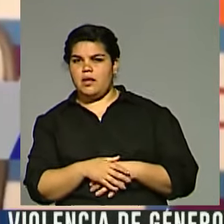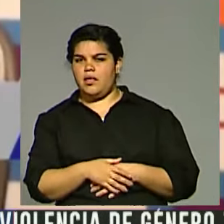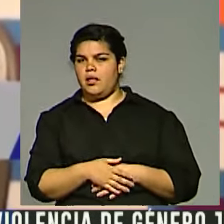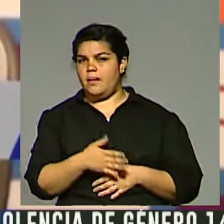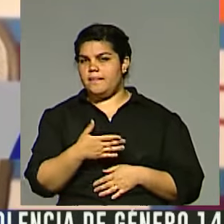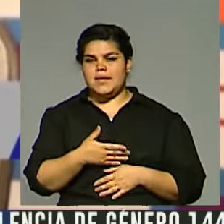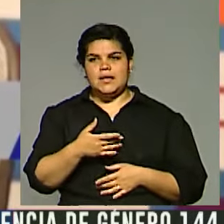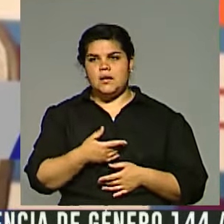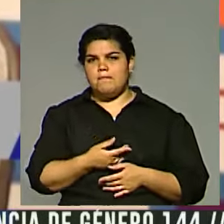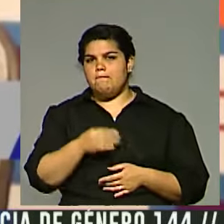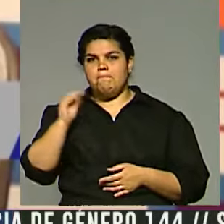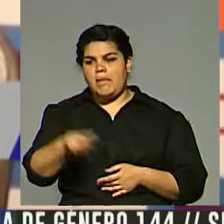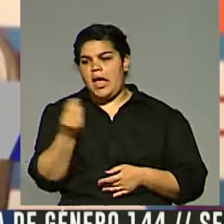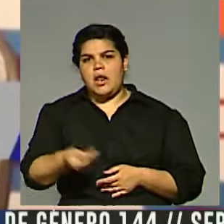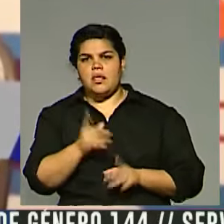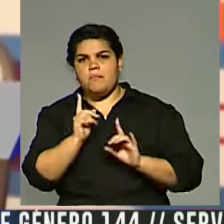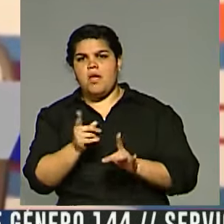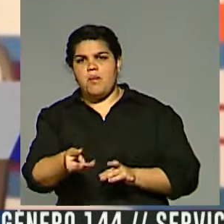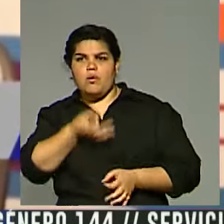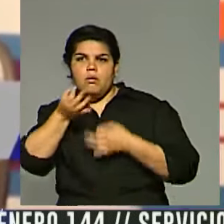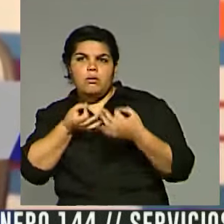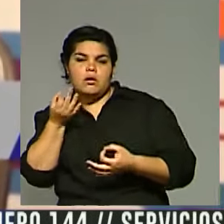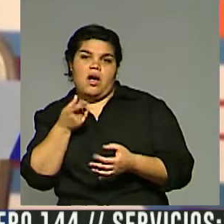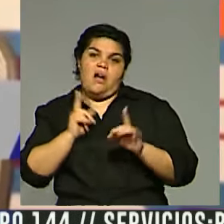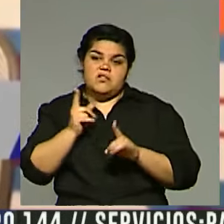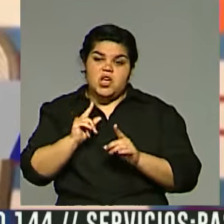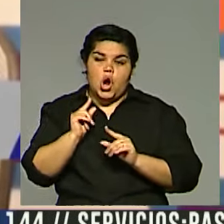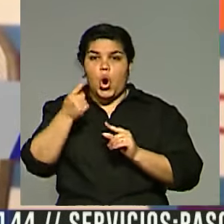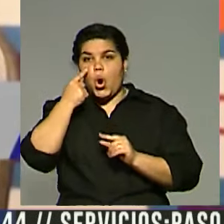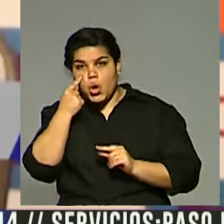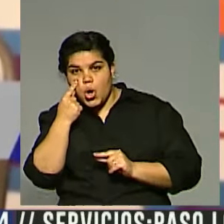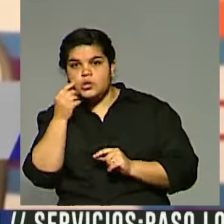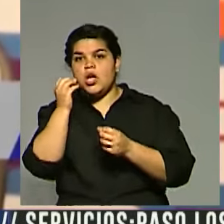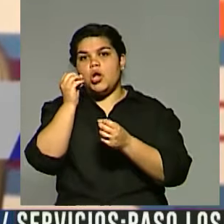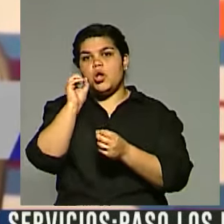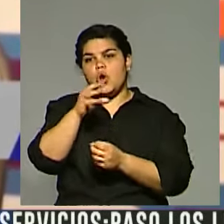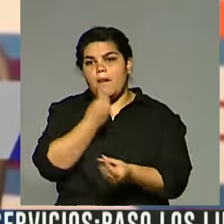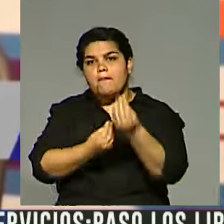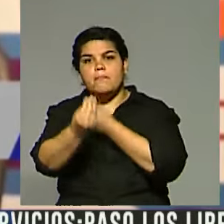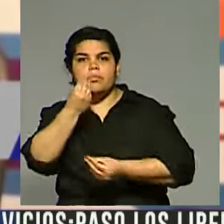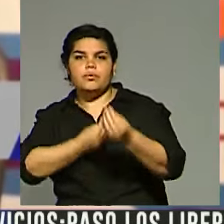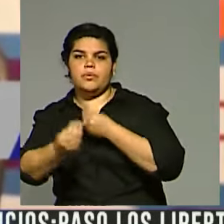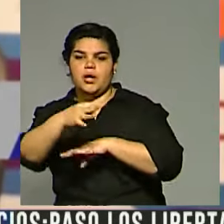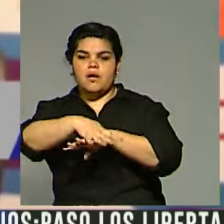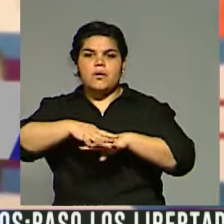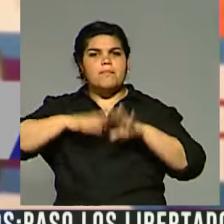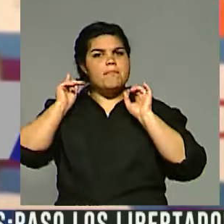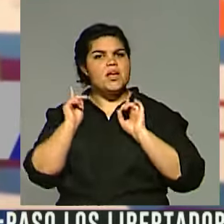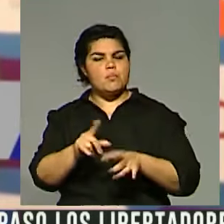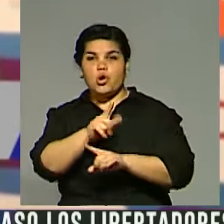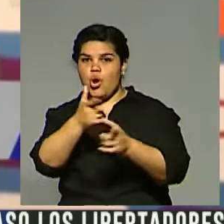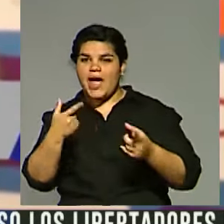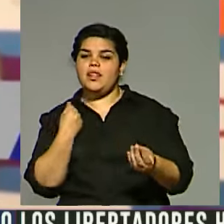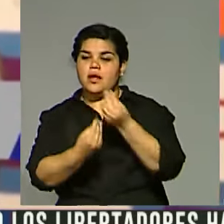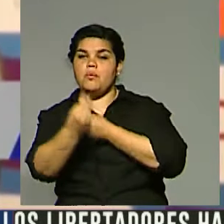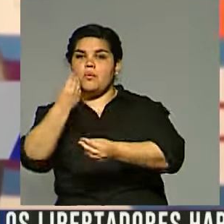dice siempre lo mismo, pero es la realidad. Nos estamos conociendo, por ahí cambiando de esquema, cambiando de nombres, altibajos por ahí en niveles nuestros, así que